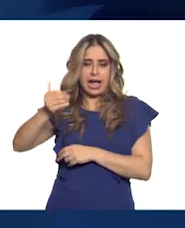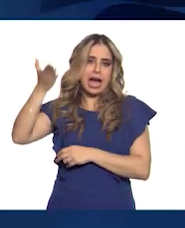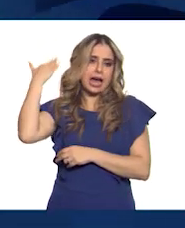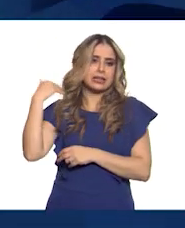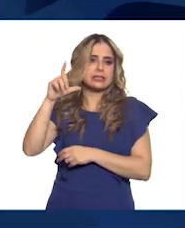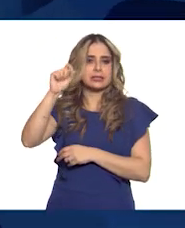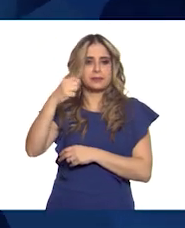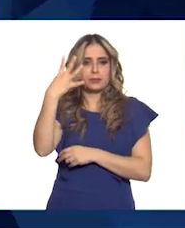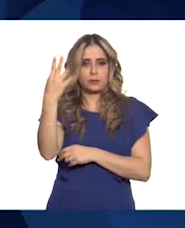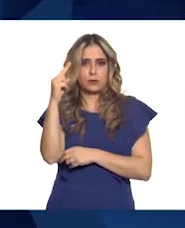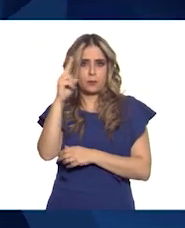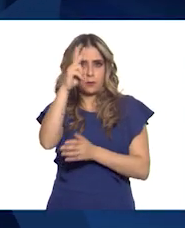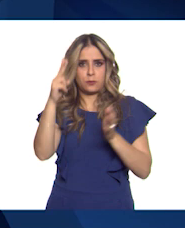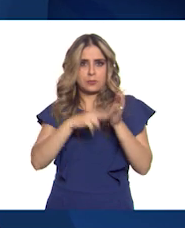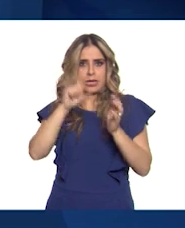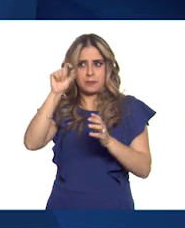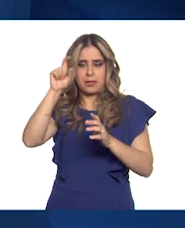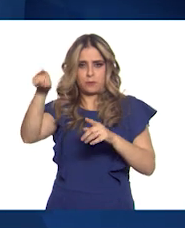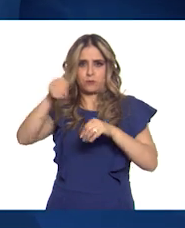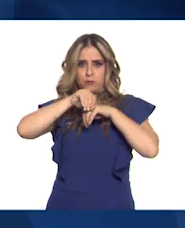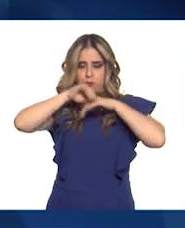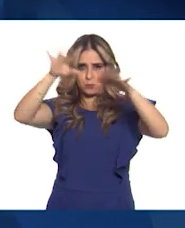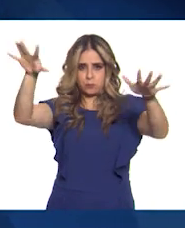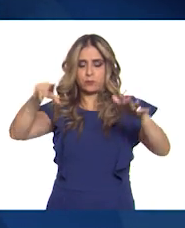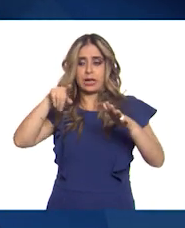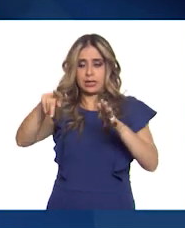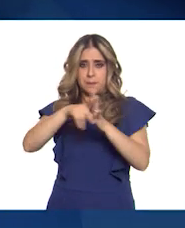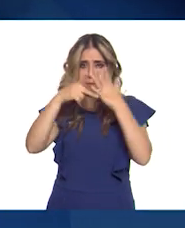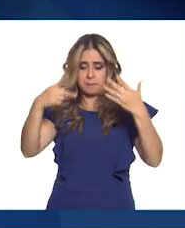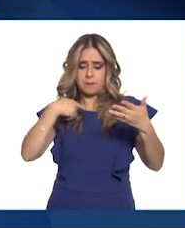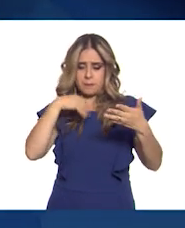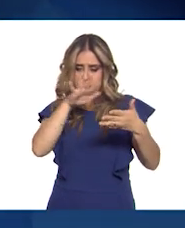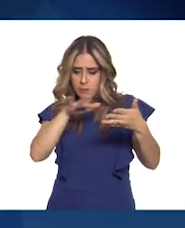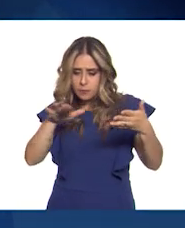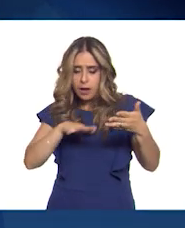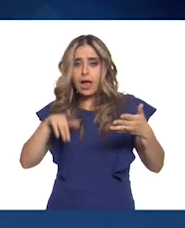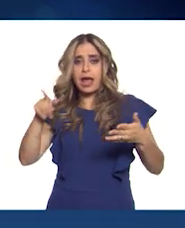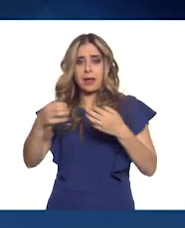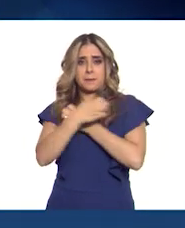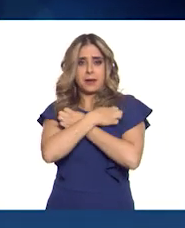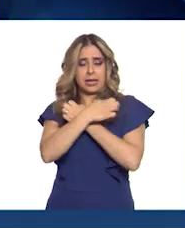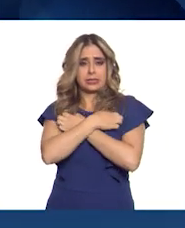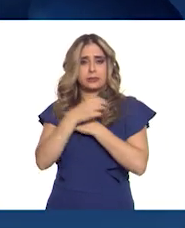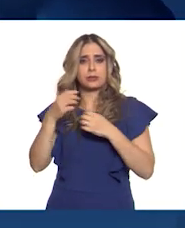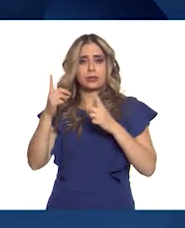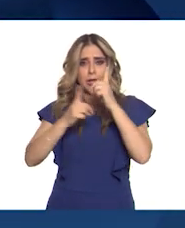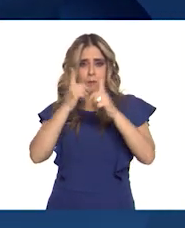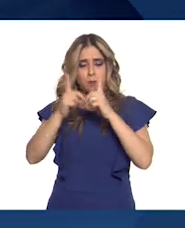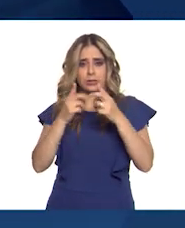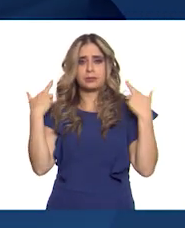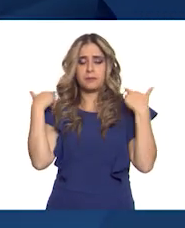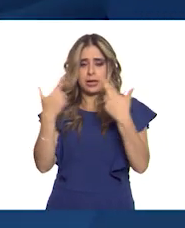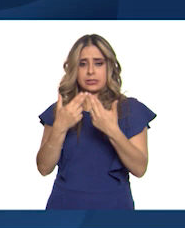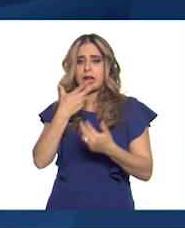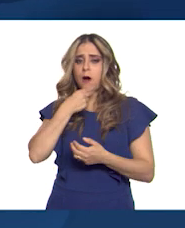de noviembre de 2020, en donde comparten la iniciativa del maestro de educación física, Fray Antonio Alfaro, de equipar